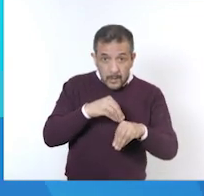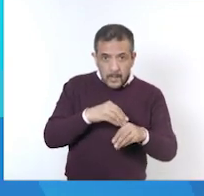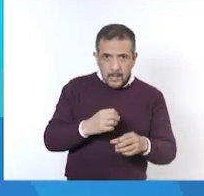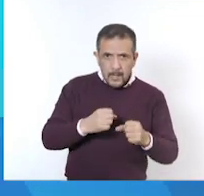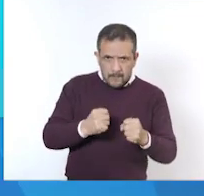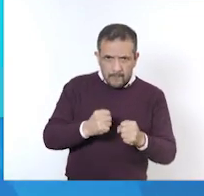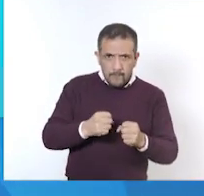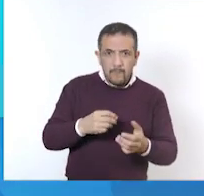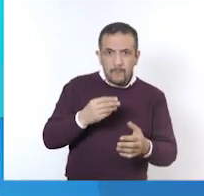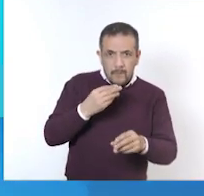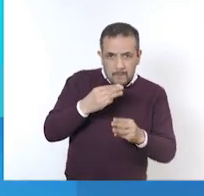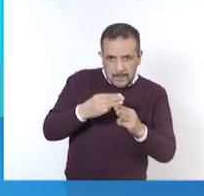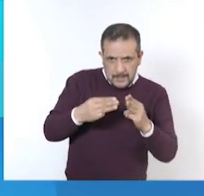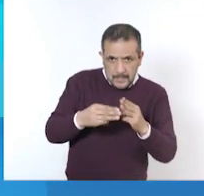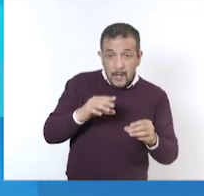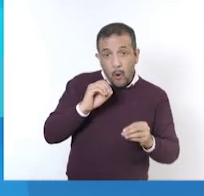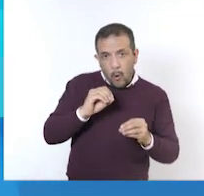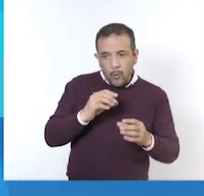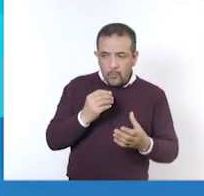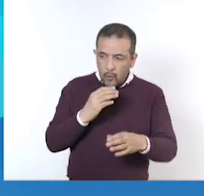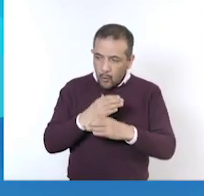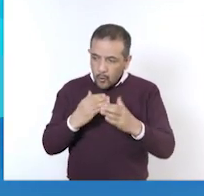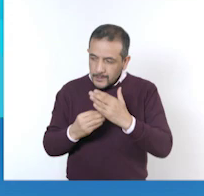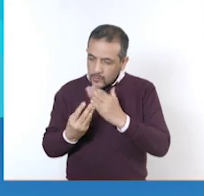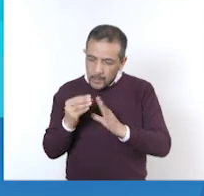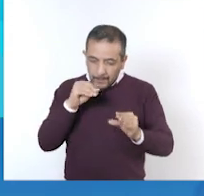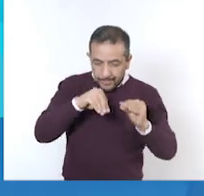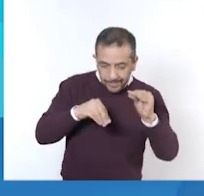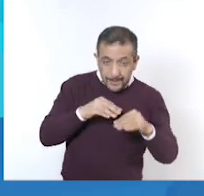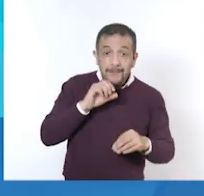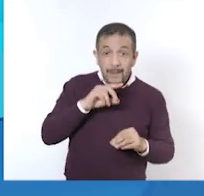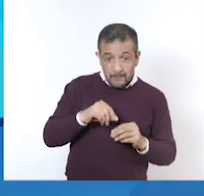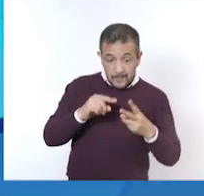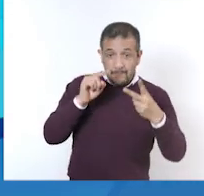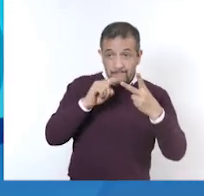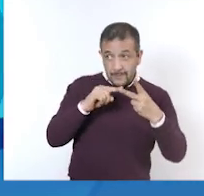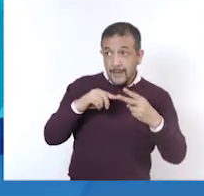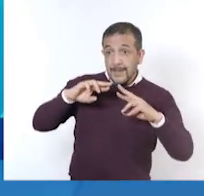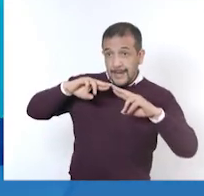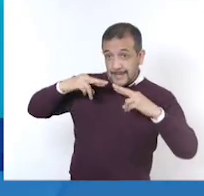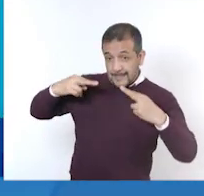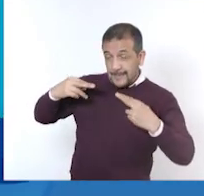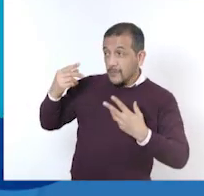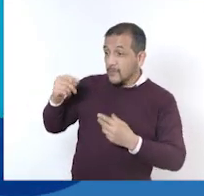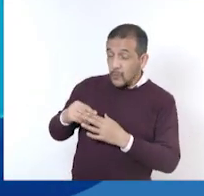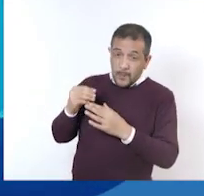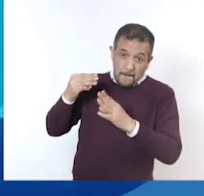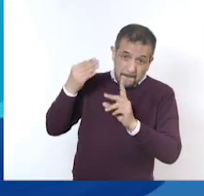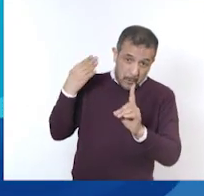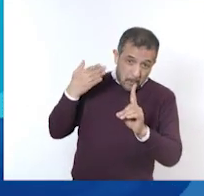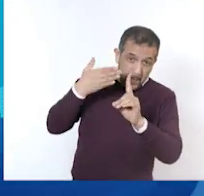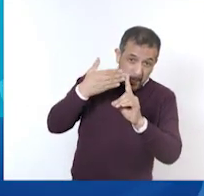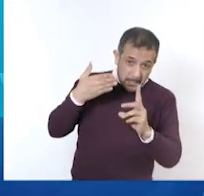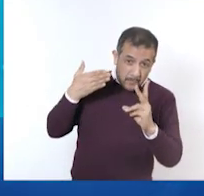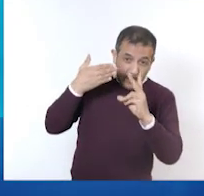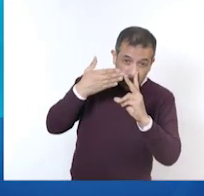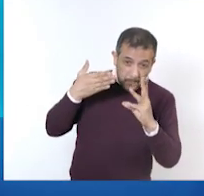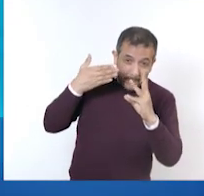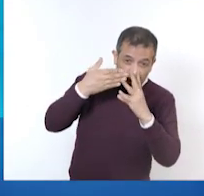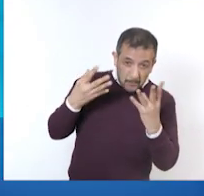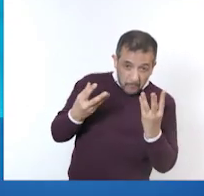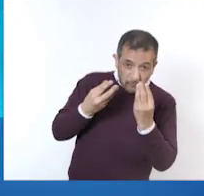o incluir nuevos conceptos. Reflexionamos sobre la conexión que existe entre las misiones para realizar tu